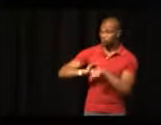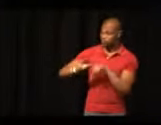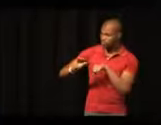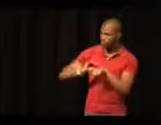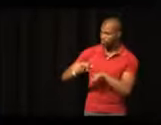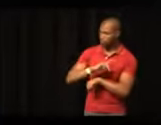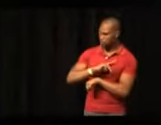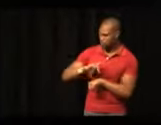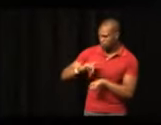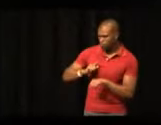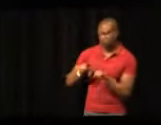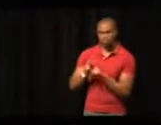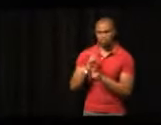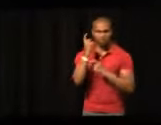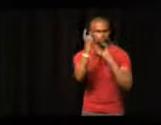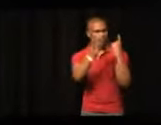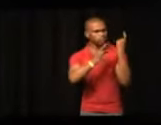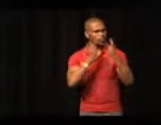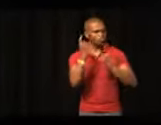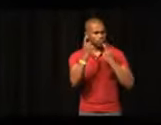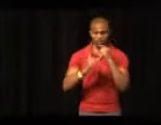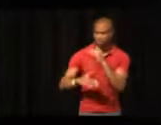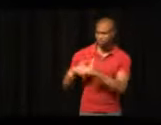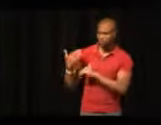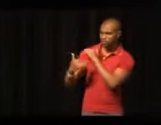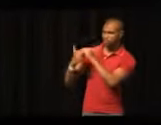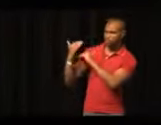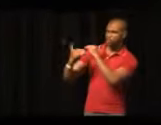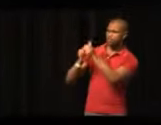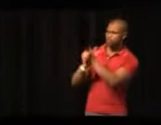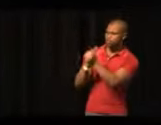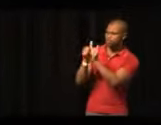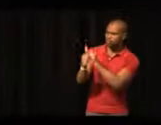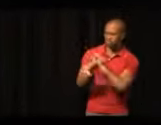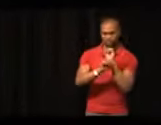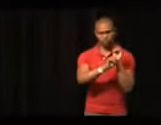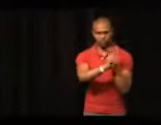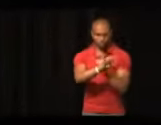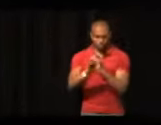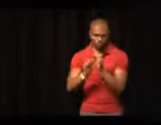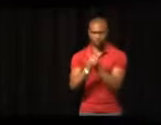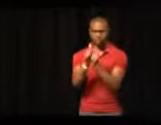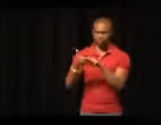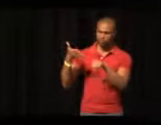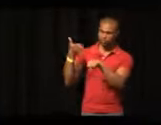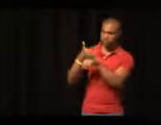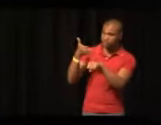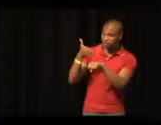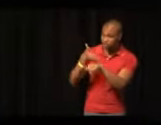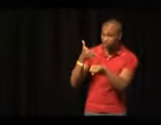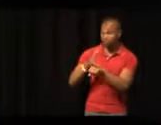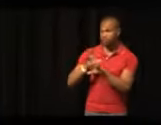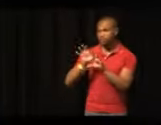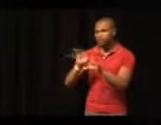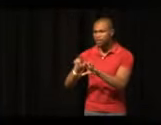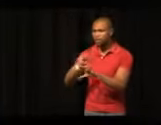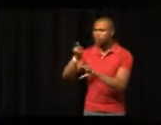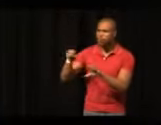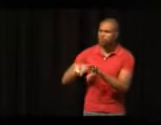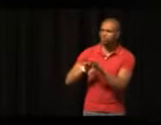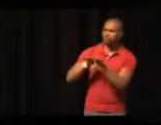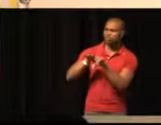que se preocupe con el buen uso de los recursos públicos y con el desarrollo del deporte educacional, de la